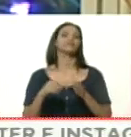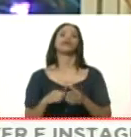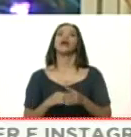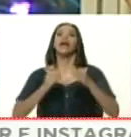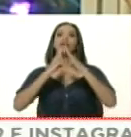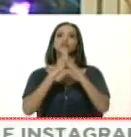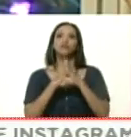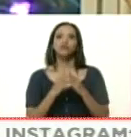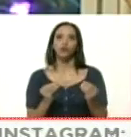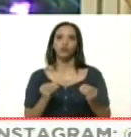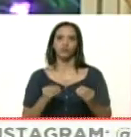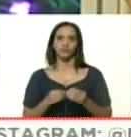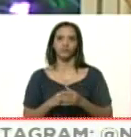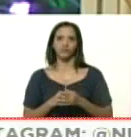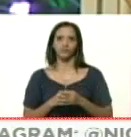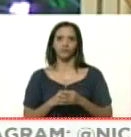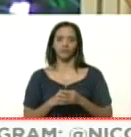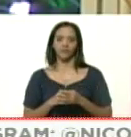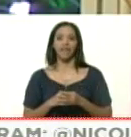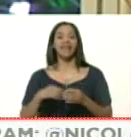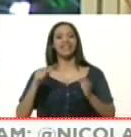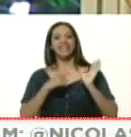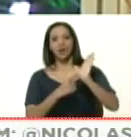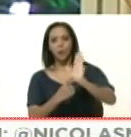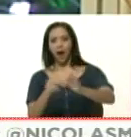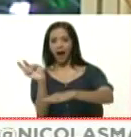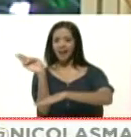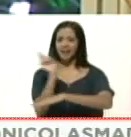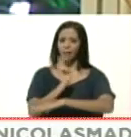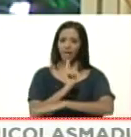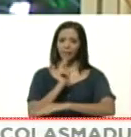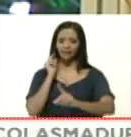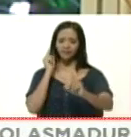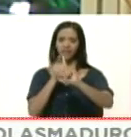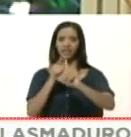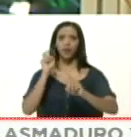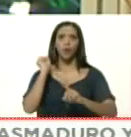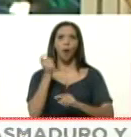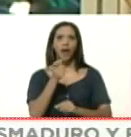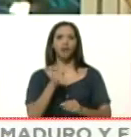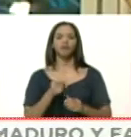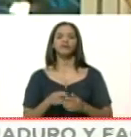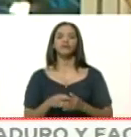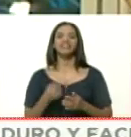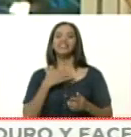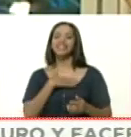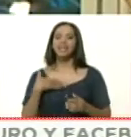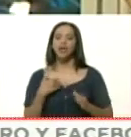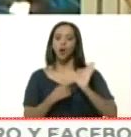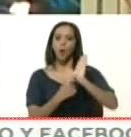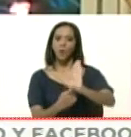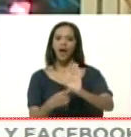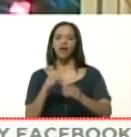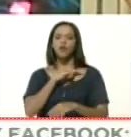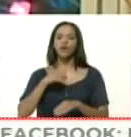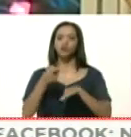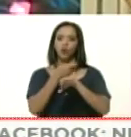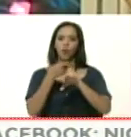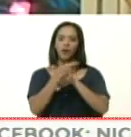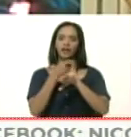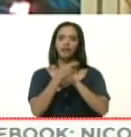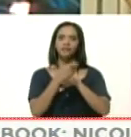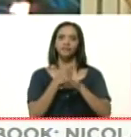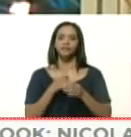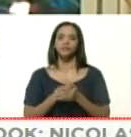todos los planes. Aquí quiero mostrar rápidamente desde el Guárico, quiero mostrar a nuestro gobernador